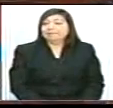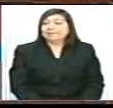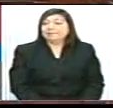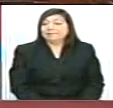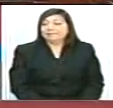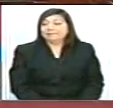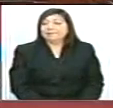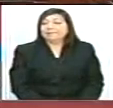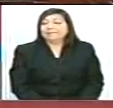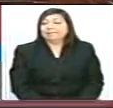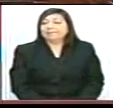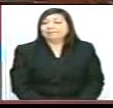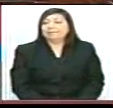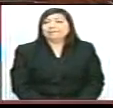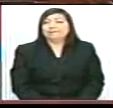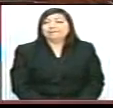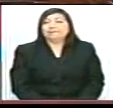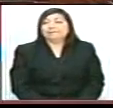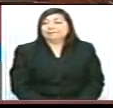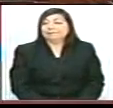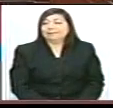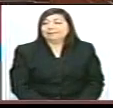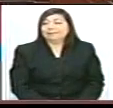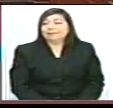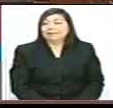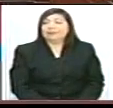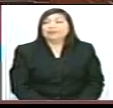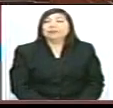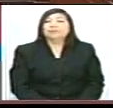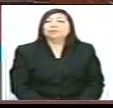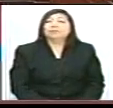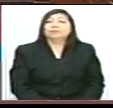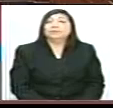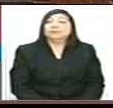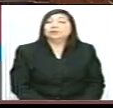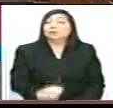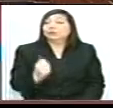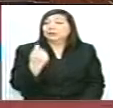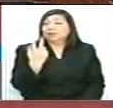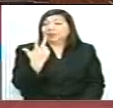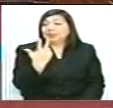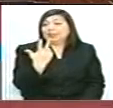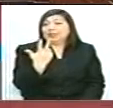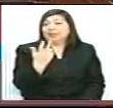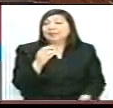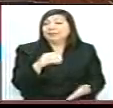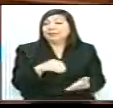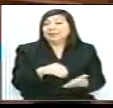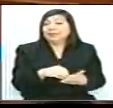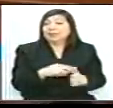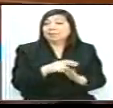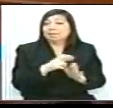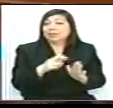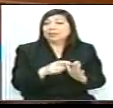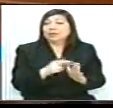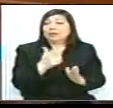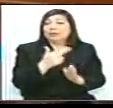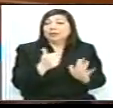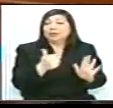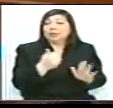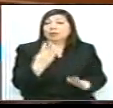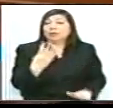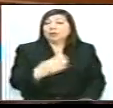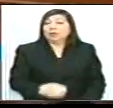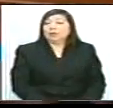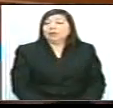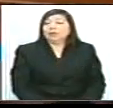Gracias, congresista. Puede continuar, congresista Costa. Presidenta, son tres las medidas que propone el proyecto